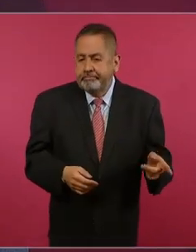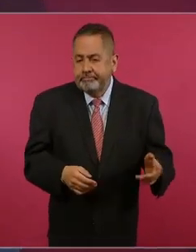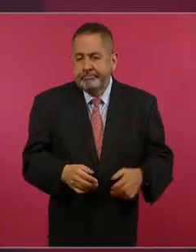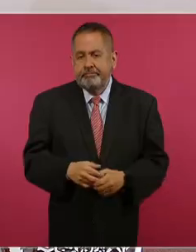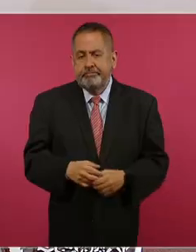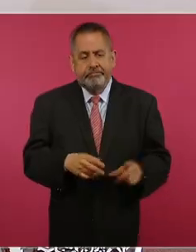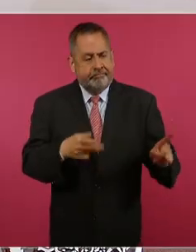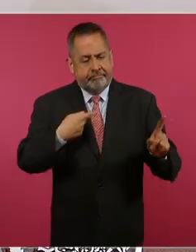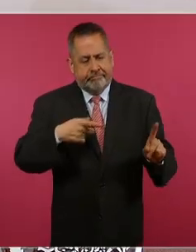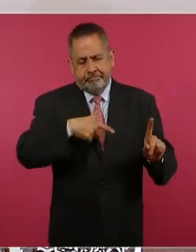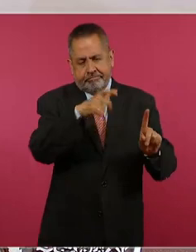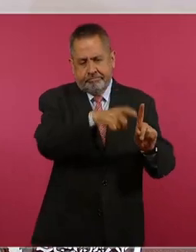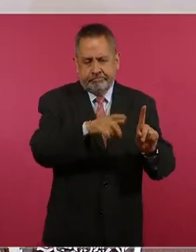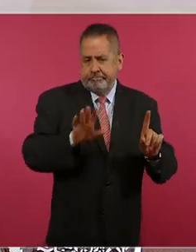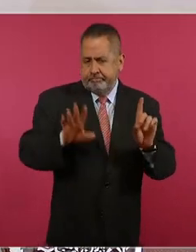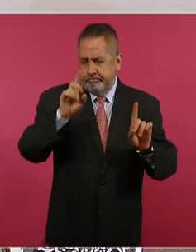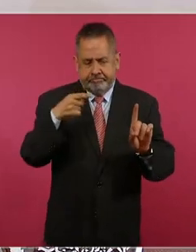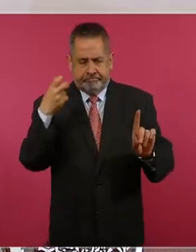a un presunto